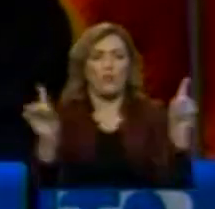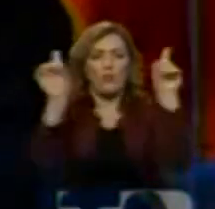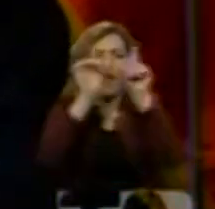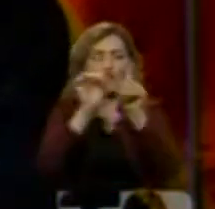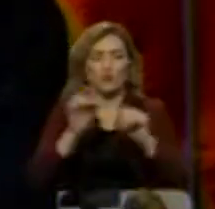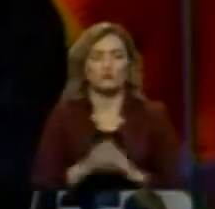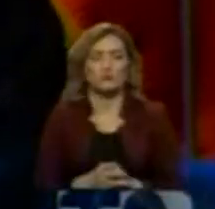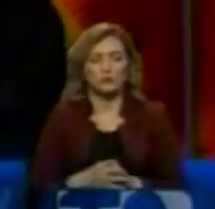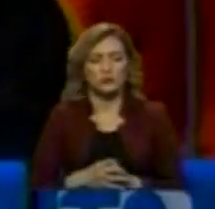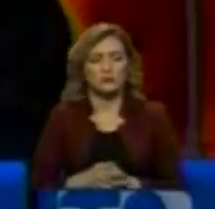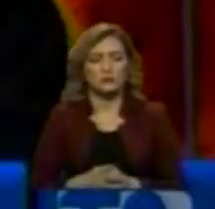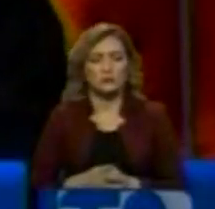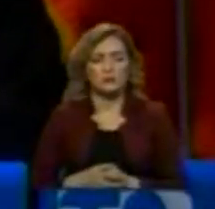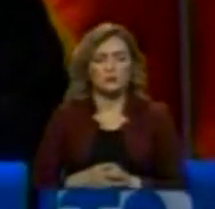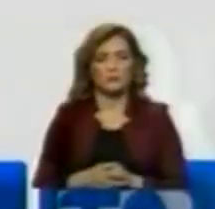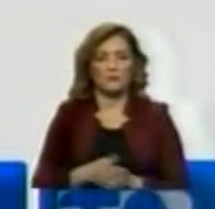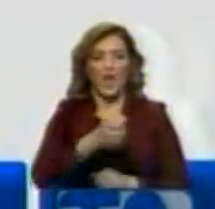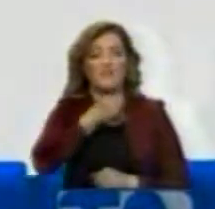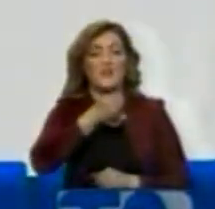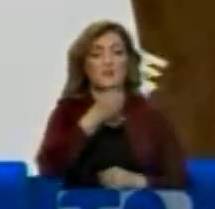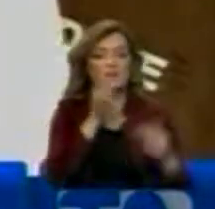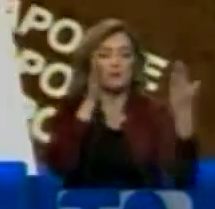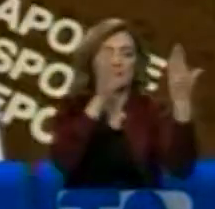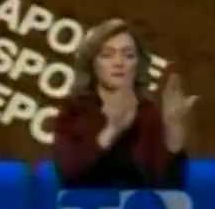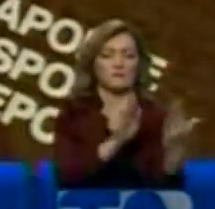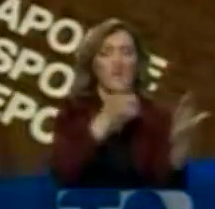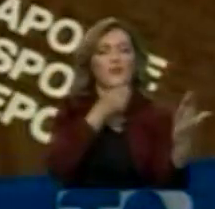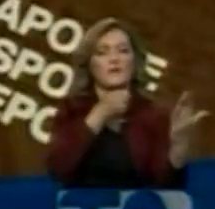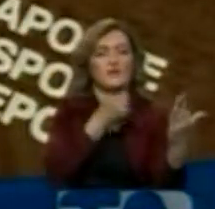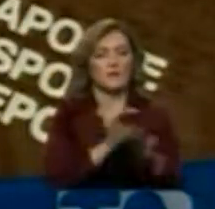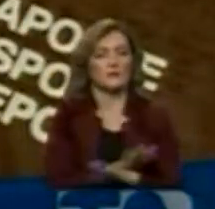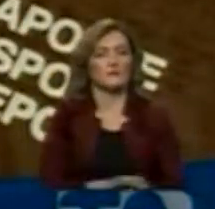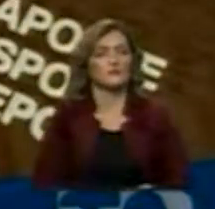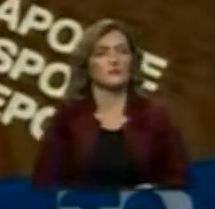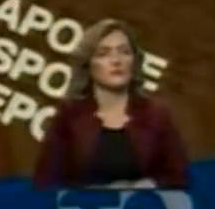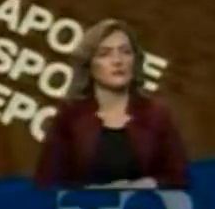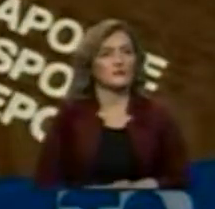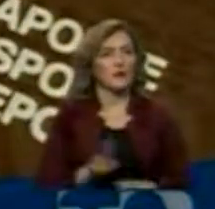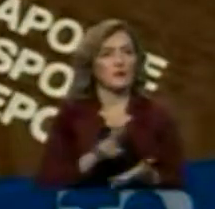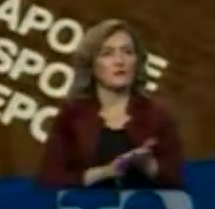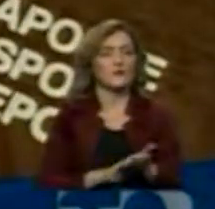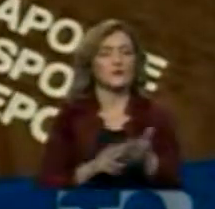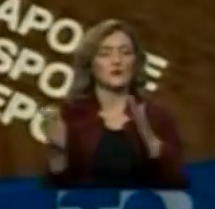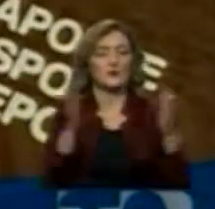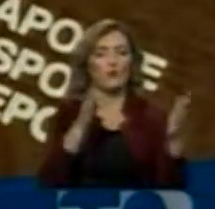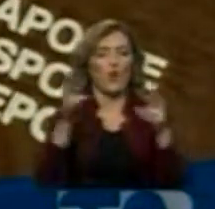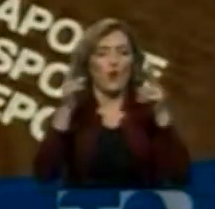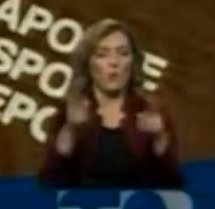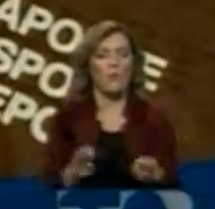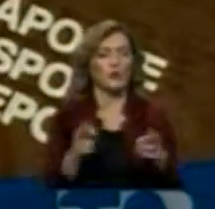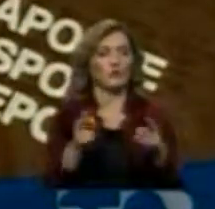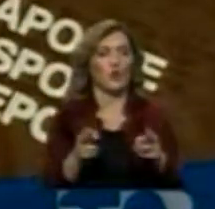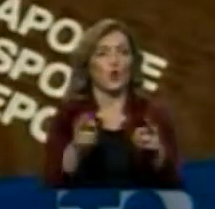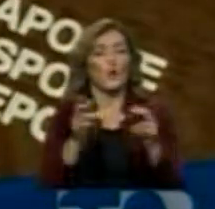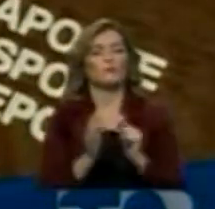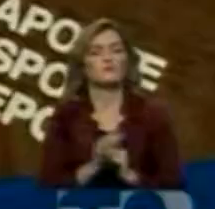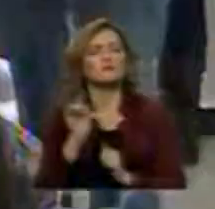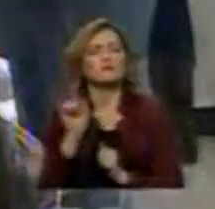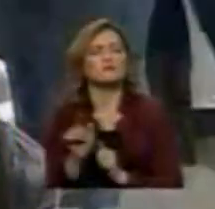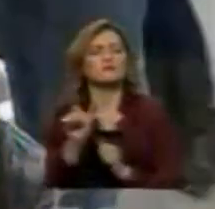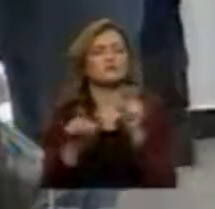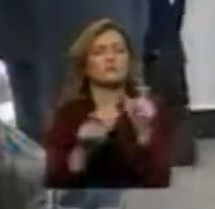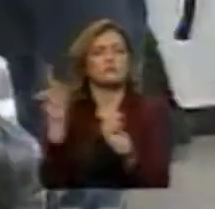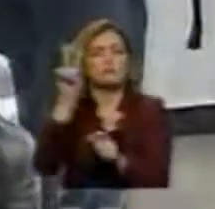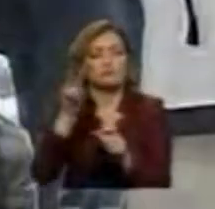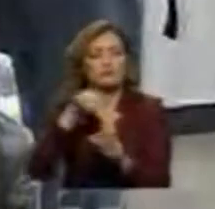biométrica y una entrevista. Para acceder a la visa de residencia temporal de excepción por razones humanitarias VERU, los ciudadanos